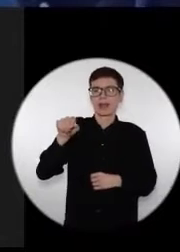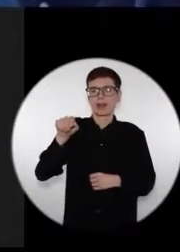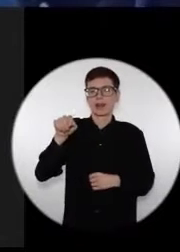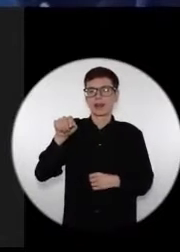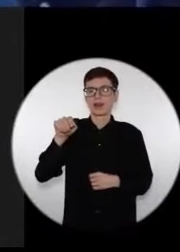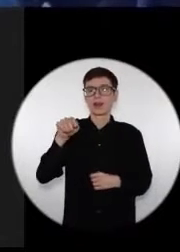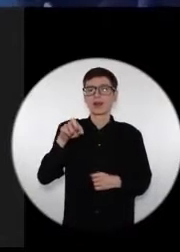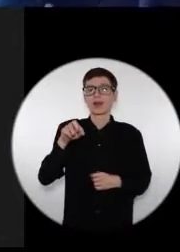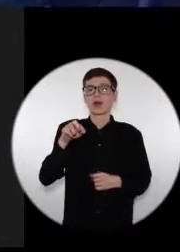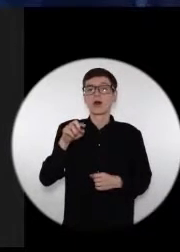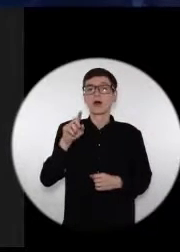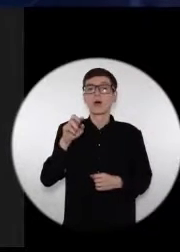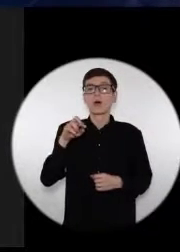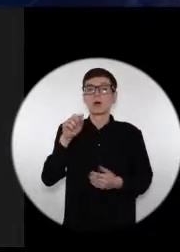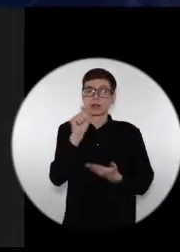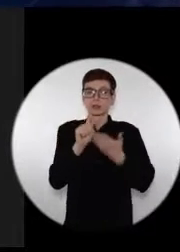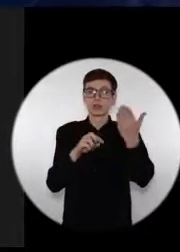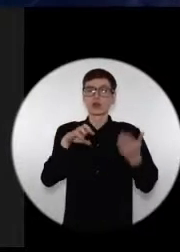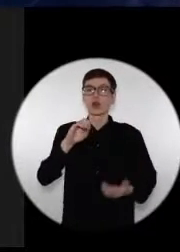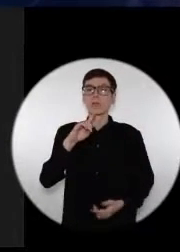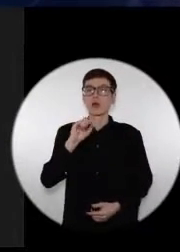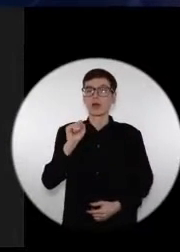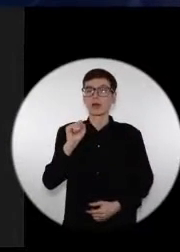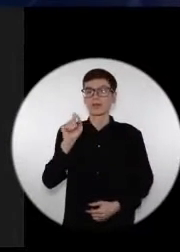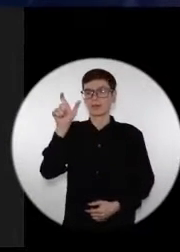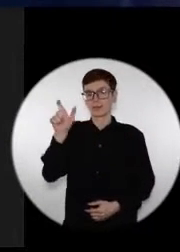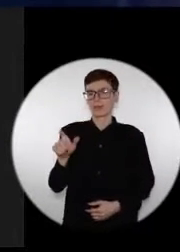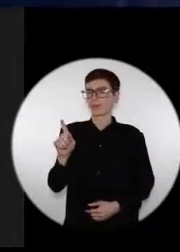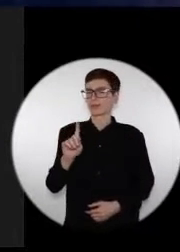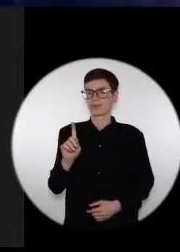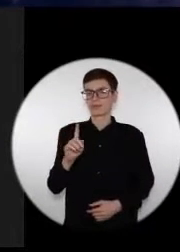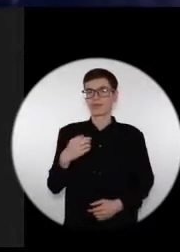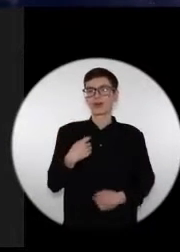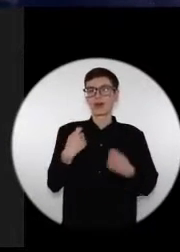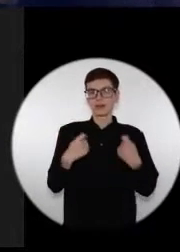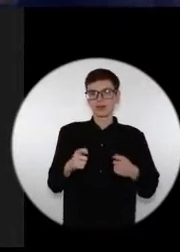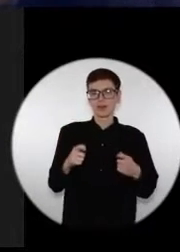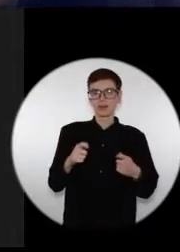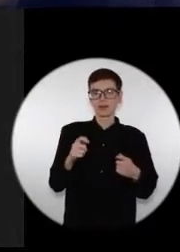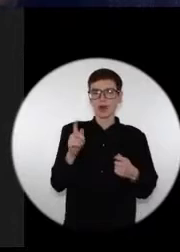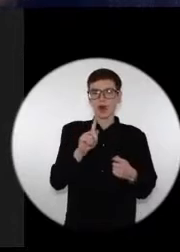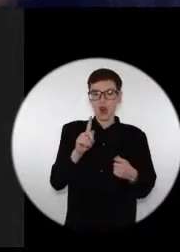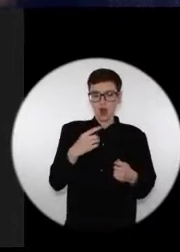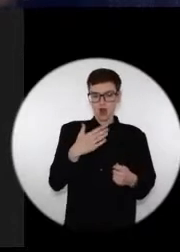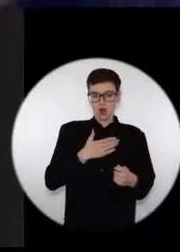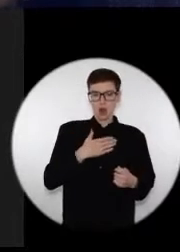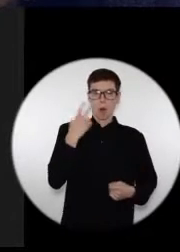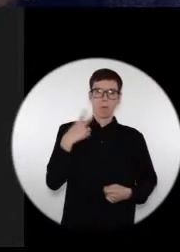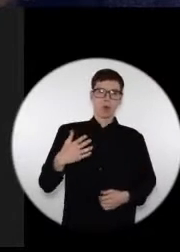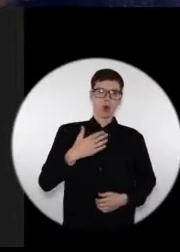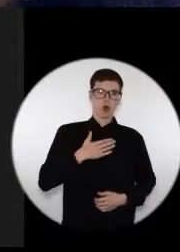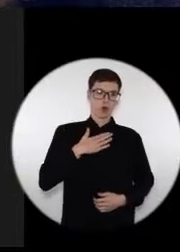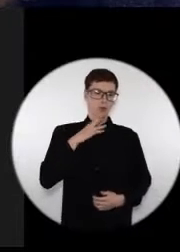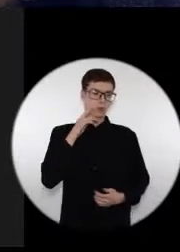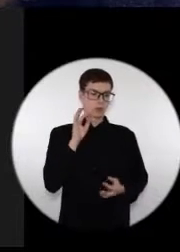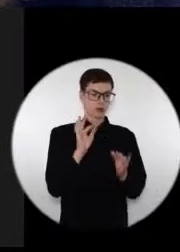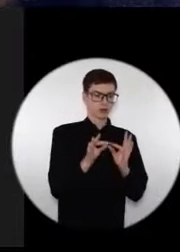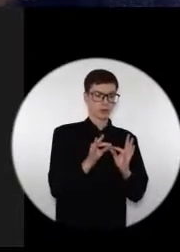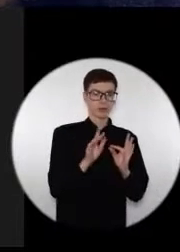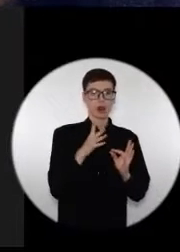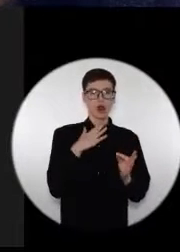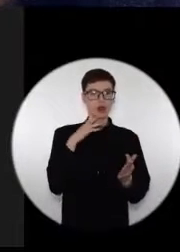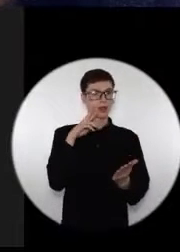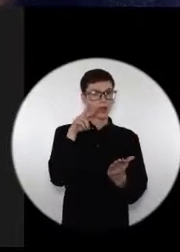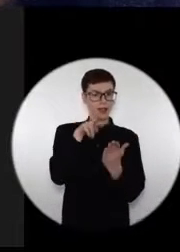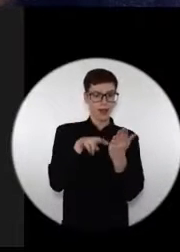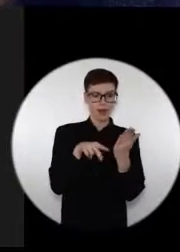de no traicionar al poeta en lo que escribe y no lo que hablaba de sobre la interpretación yo intento no interpretar